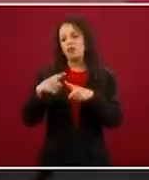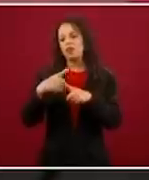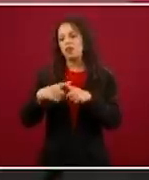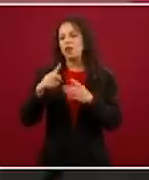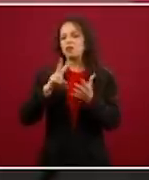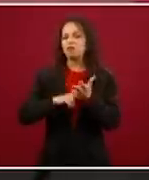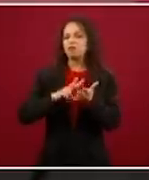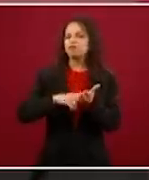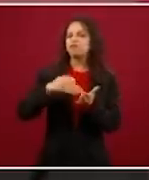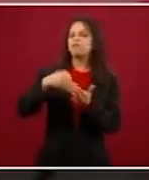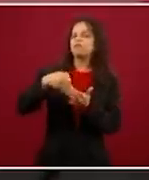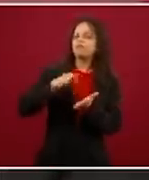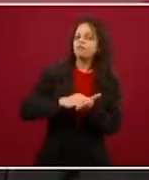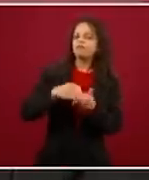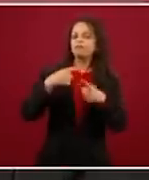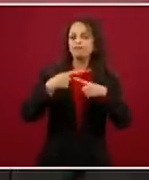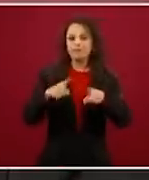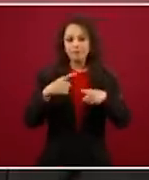Por la corrupción